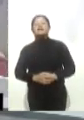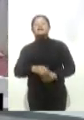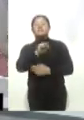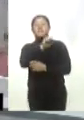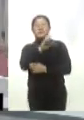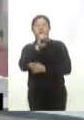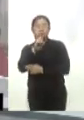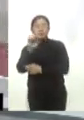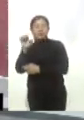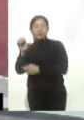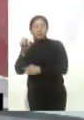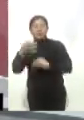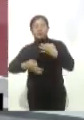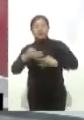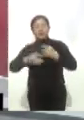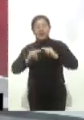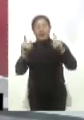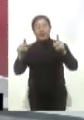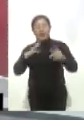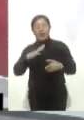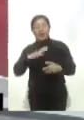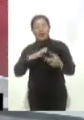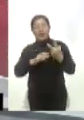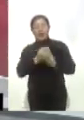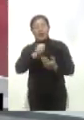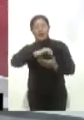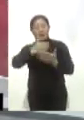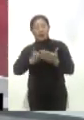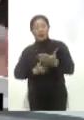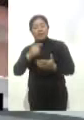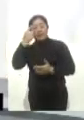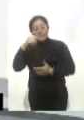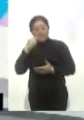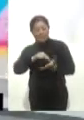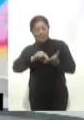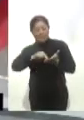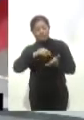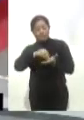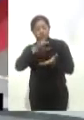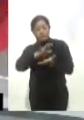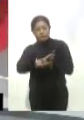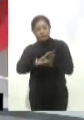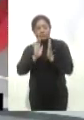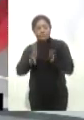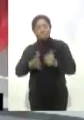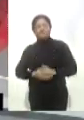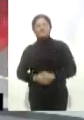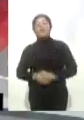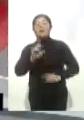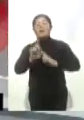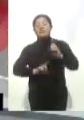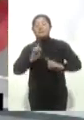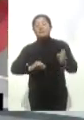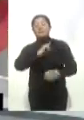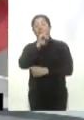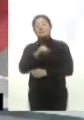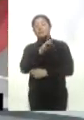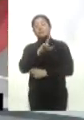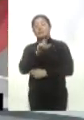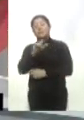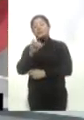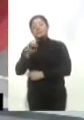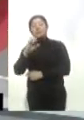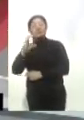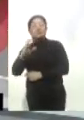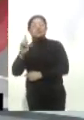Tribunal Electoral de Tlaxcala convenio para implementar firma electrónica. En los deportes, Julio César Domínguez, defensor